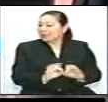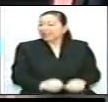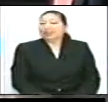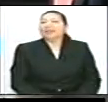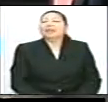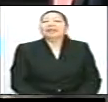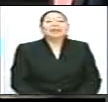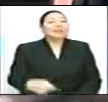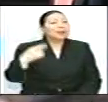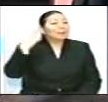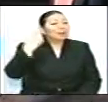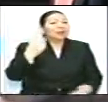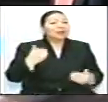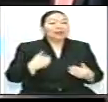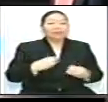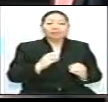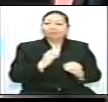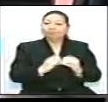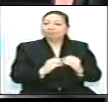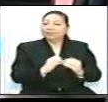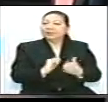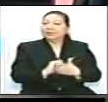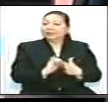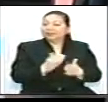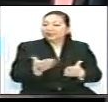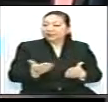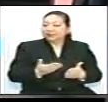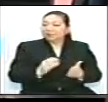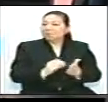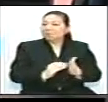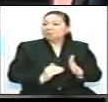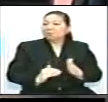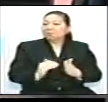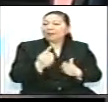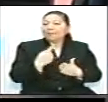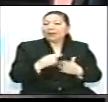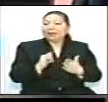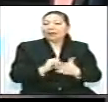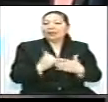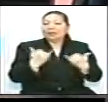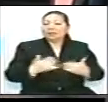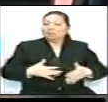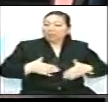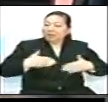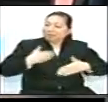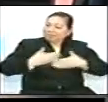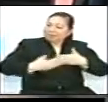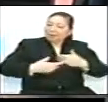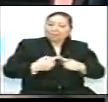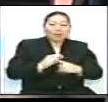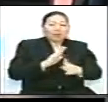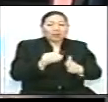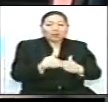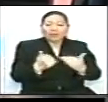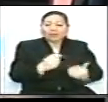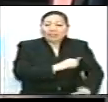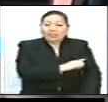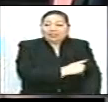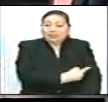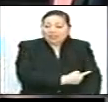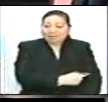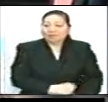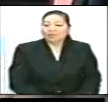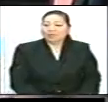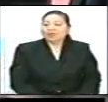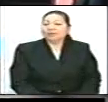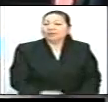tema político, tengo algunos reparos, pero también hemos ayudado lo máximo posible para que este pueda avanzar. Pero todos esos esfuerzos, para